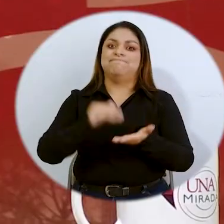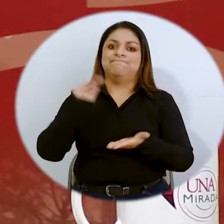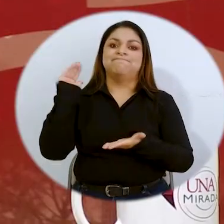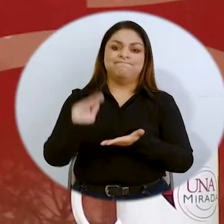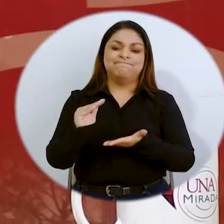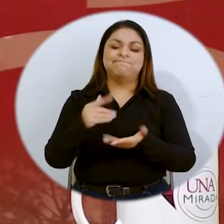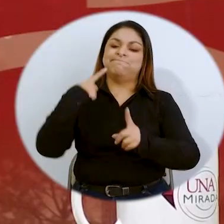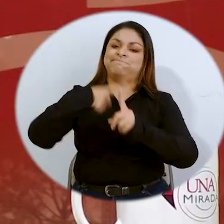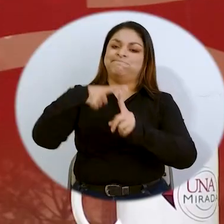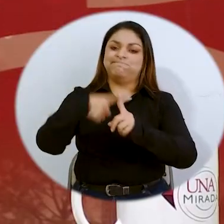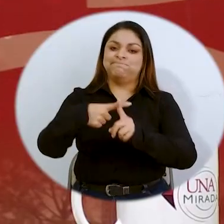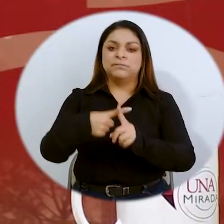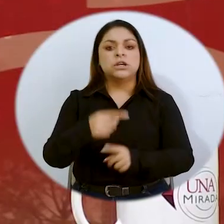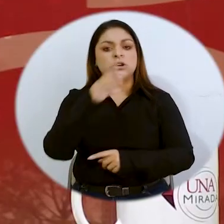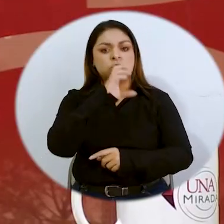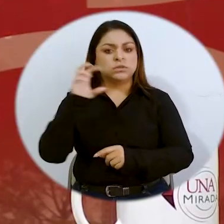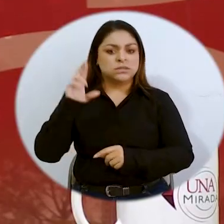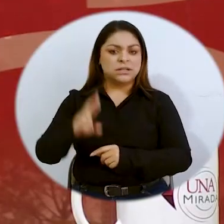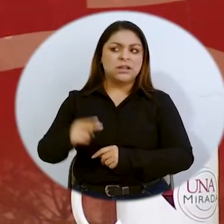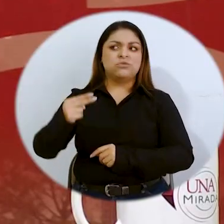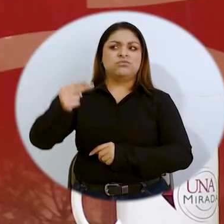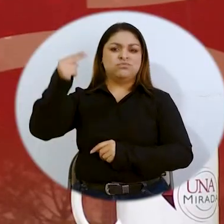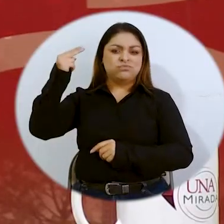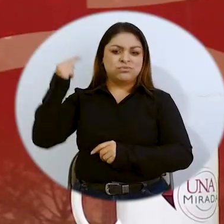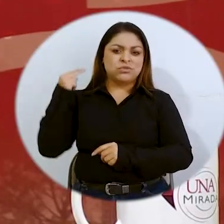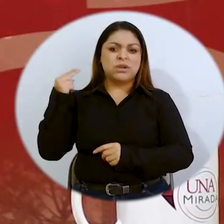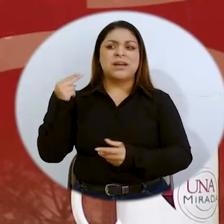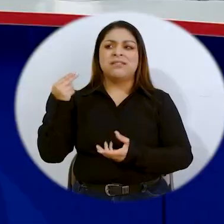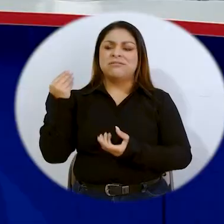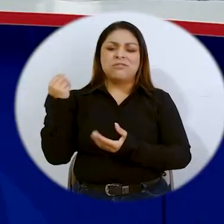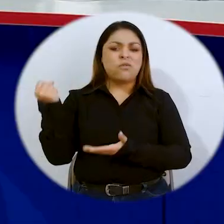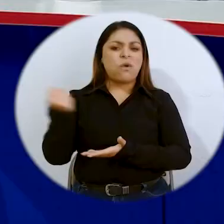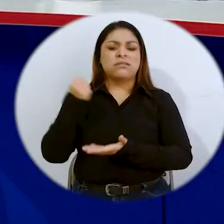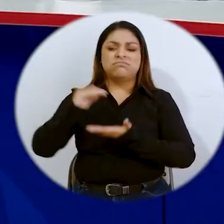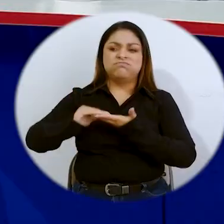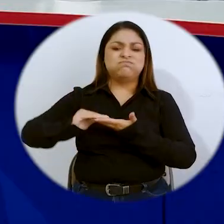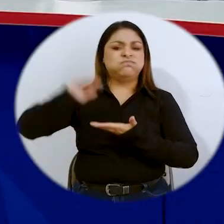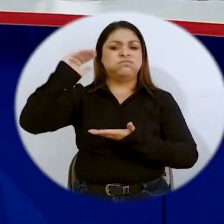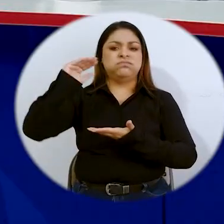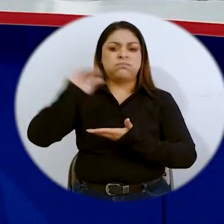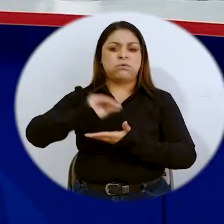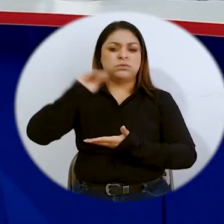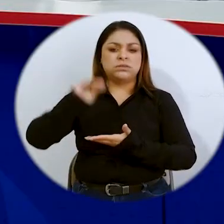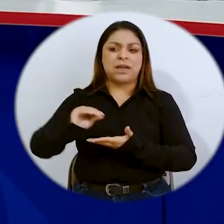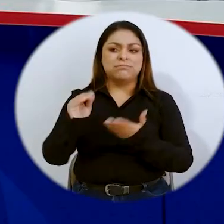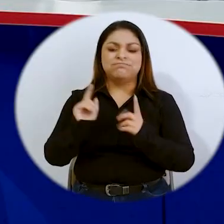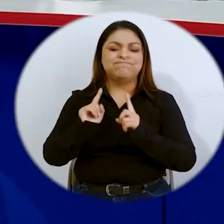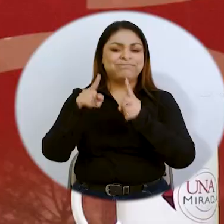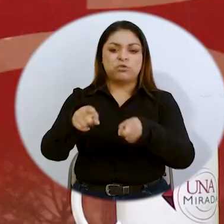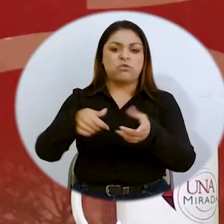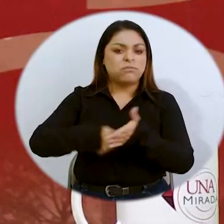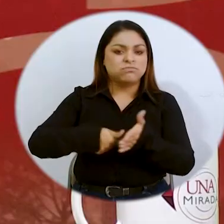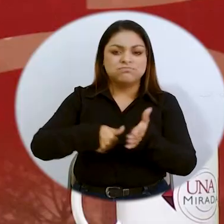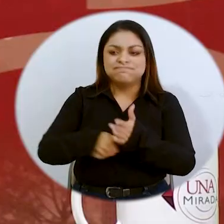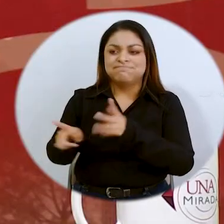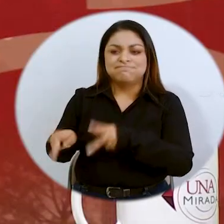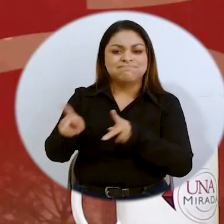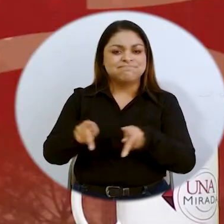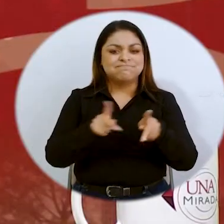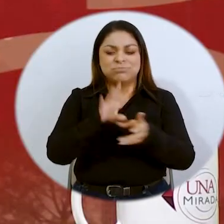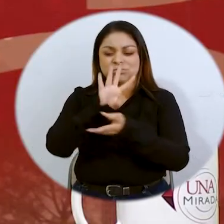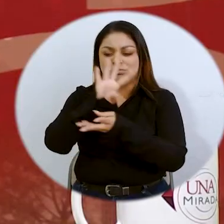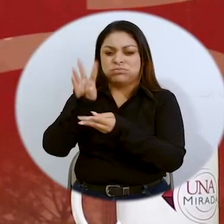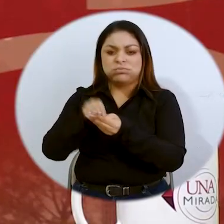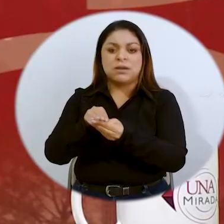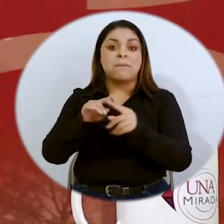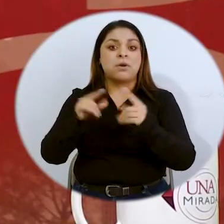Históricamente Costa Rica ha venido teniendo más bien un mayor abstencionismo y en estas elecciones se redujo. Yo creo que también el llamado que han